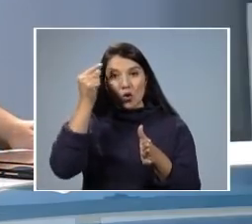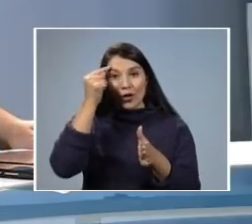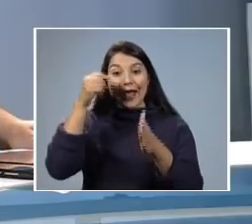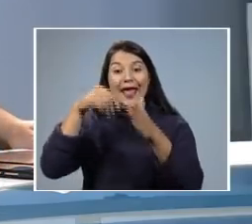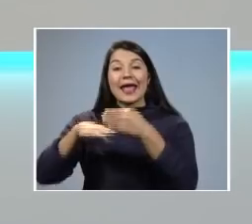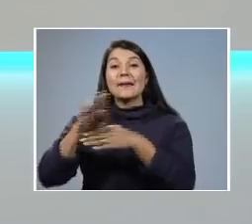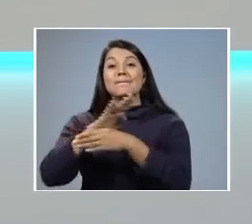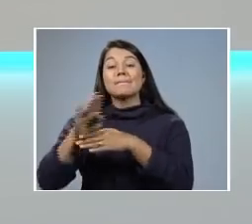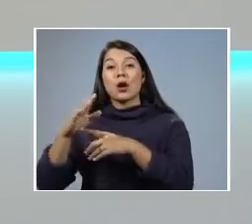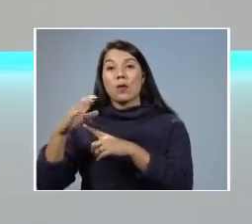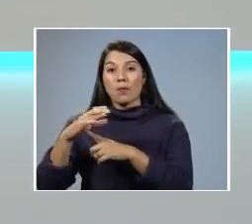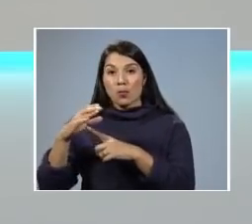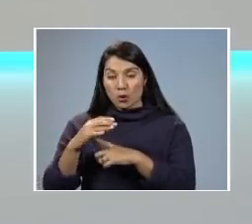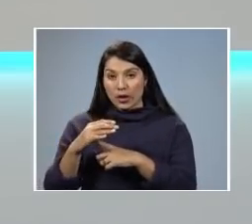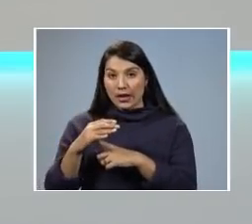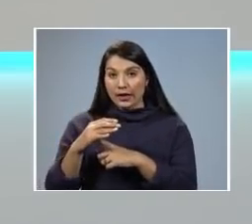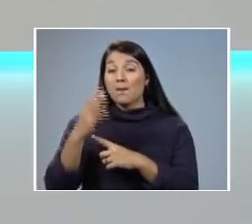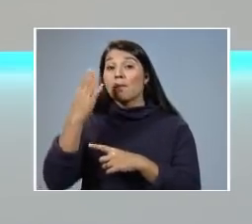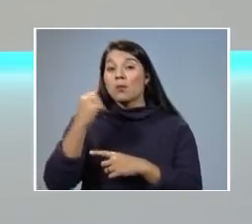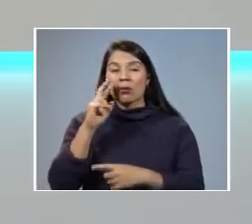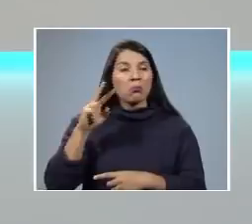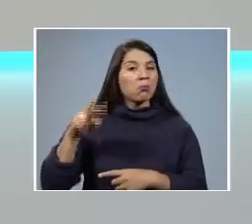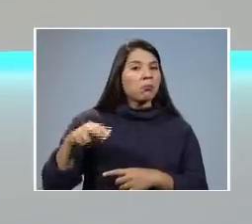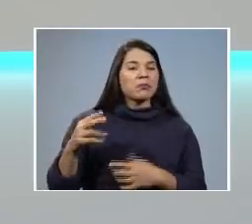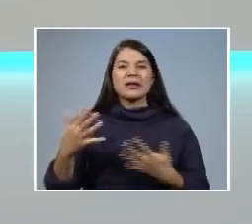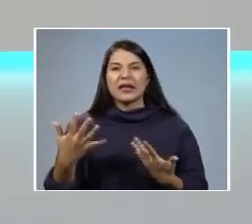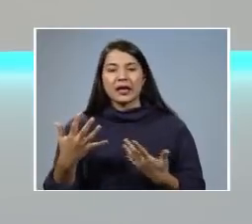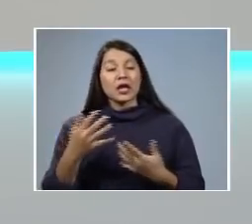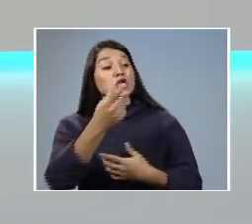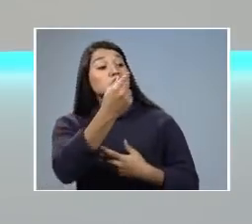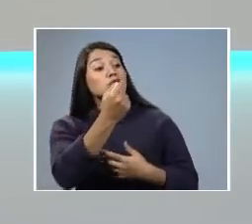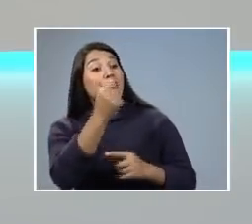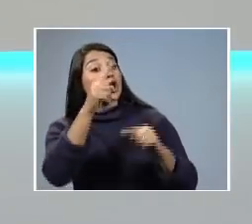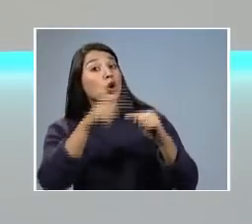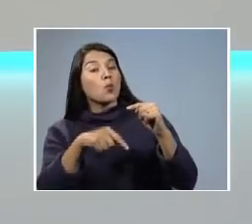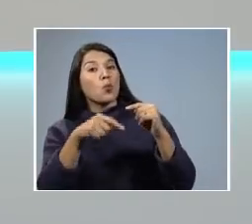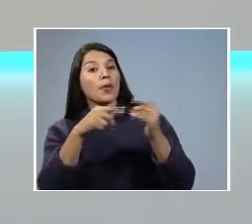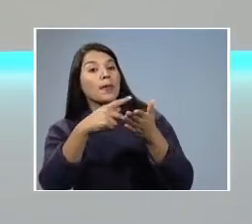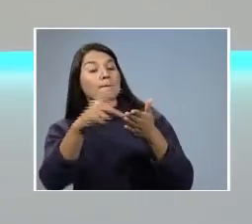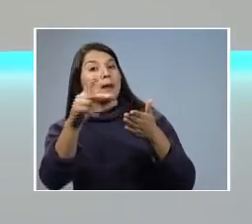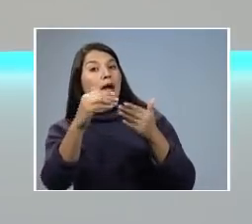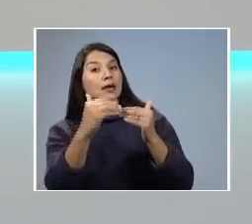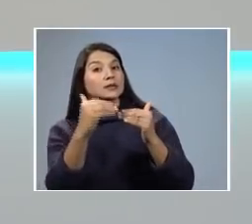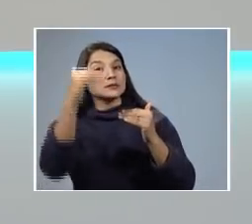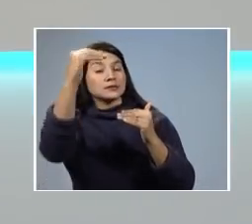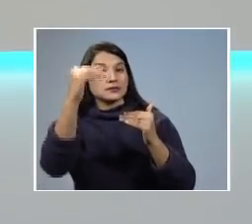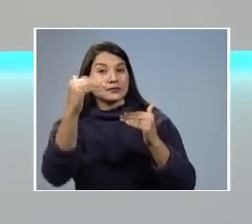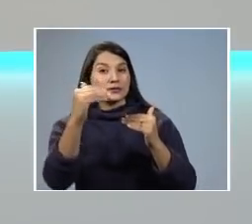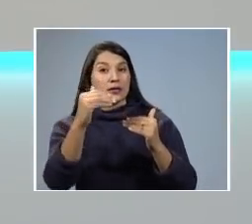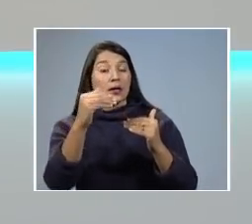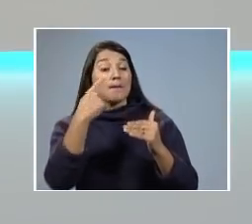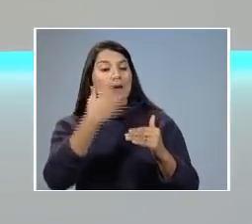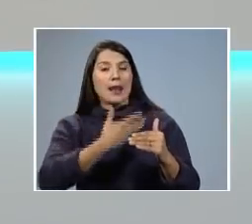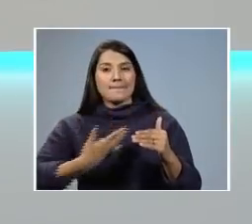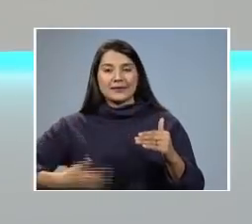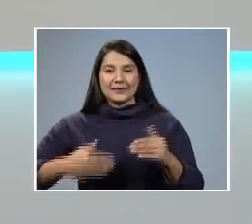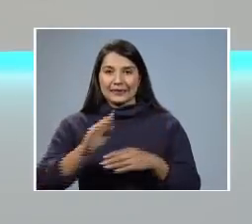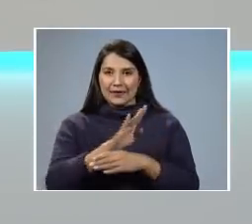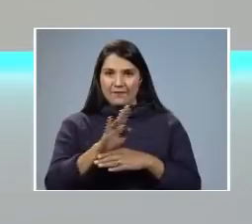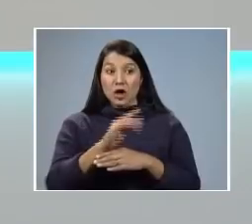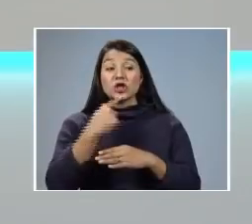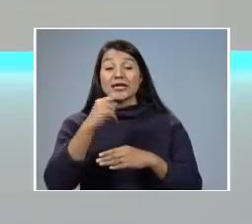Banco Popular por no haber acatado la directriz de que los salarios no podían ser mayores, en el caso de los presidentes de los bancos,